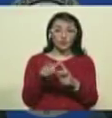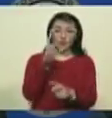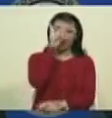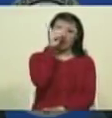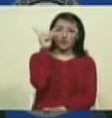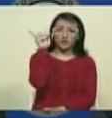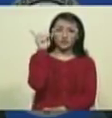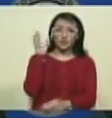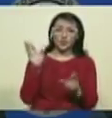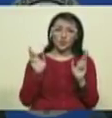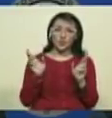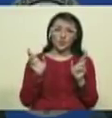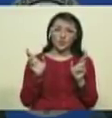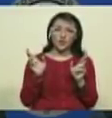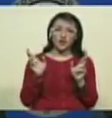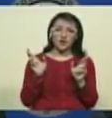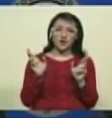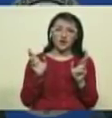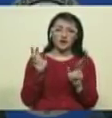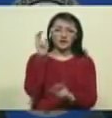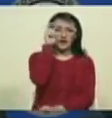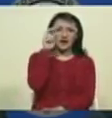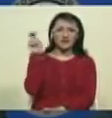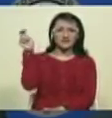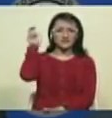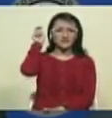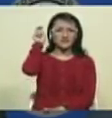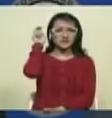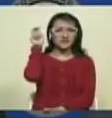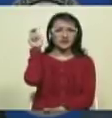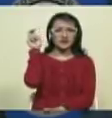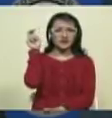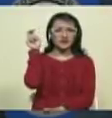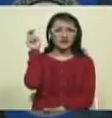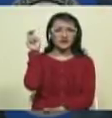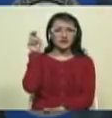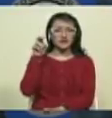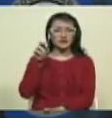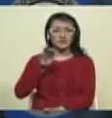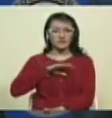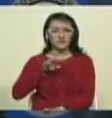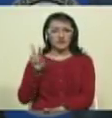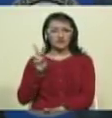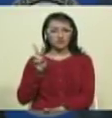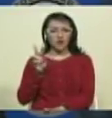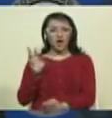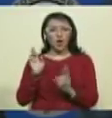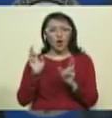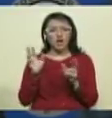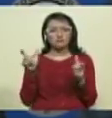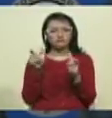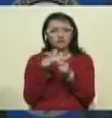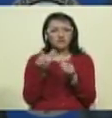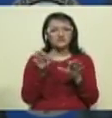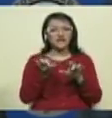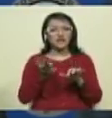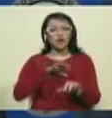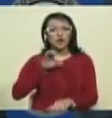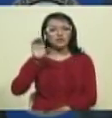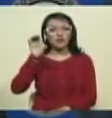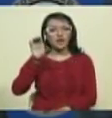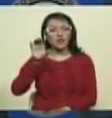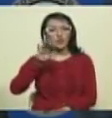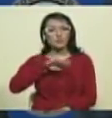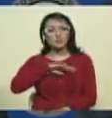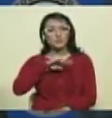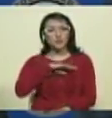Ojalá el canciller de la República Bolivariana de Venezuela pudiese reunirse con el secretario de Estado de